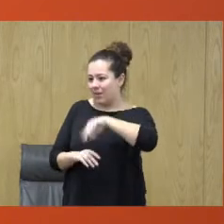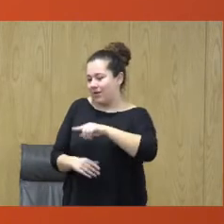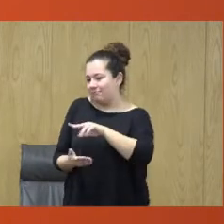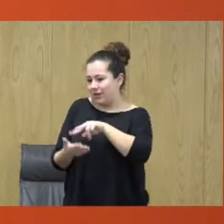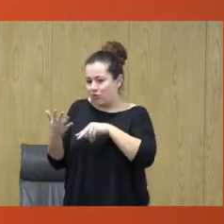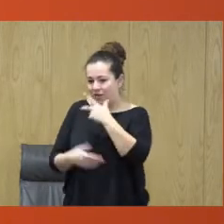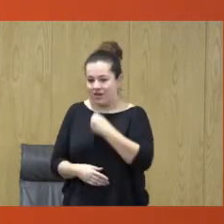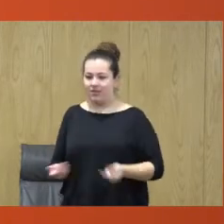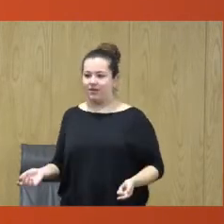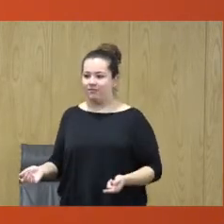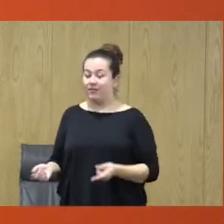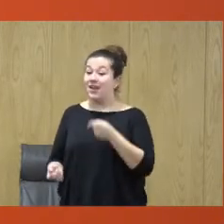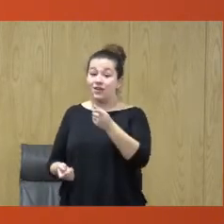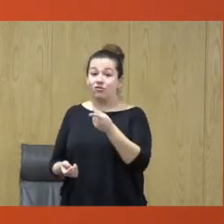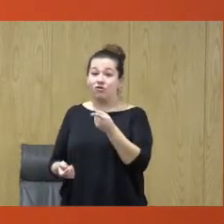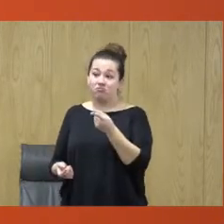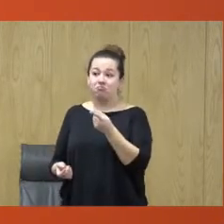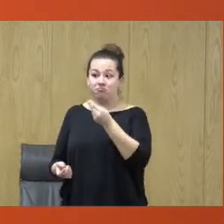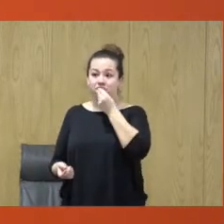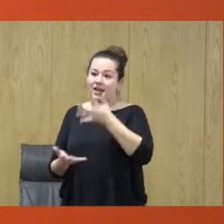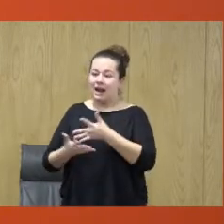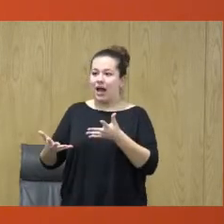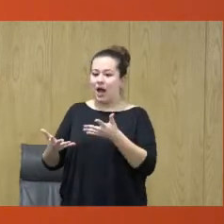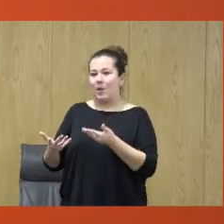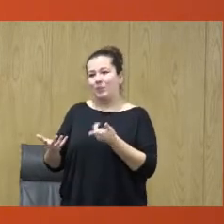fácil. Bueno, eso es el gran propósito, el gran